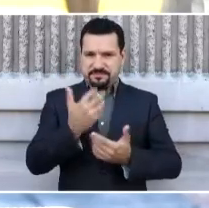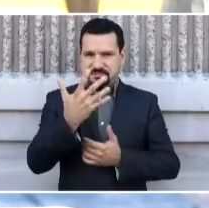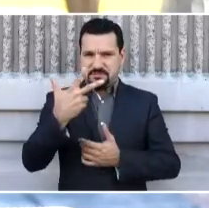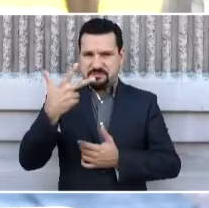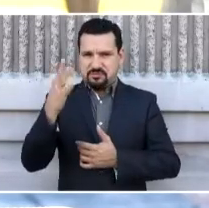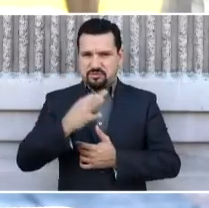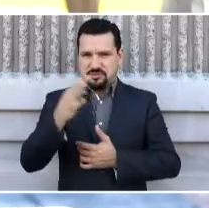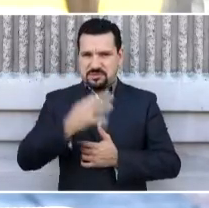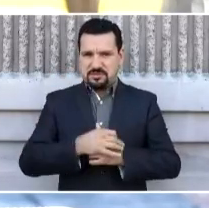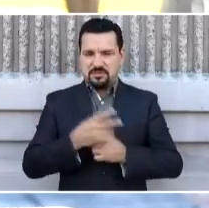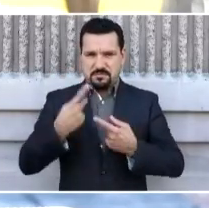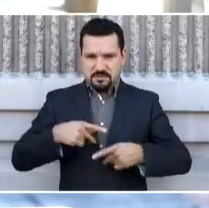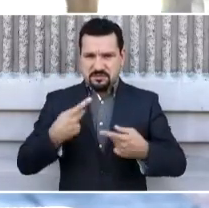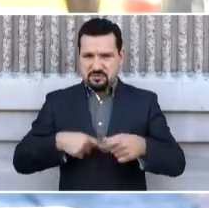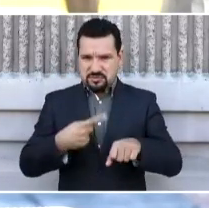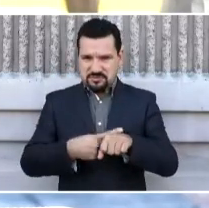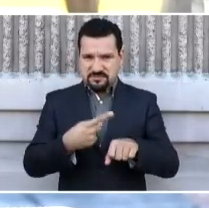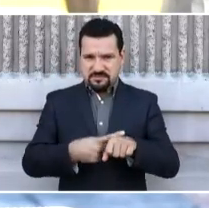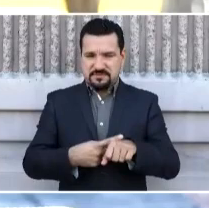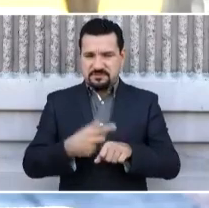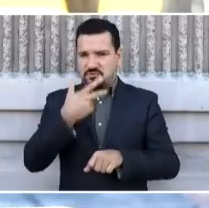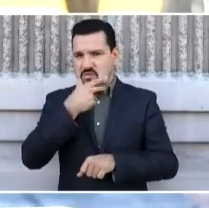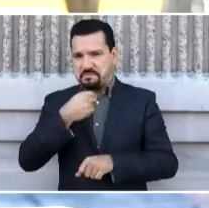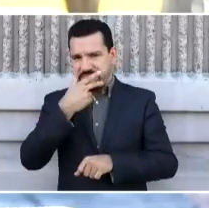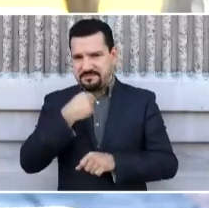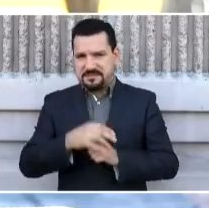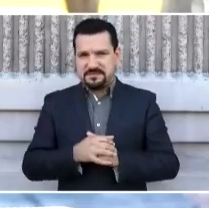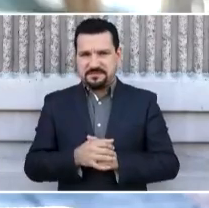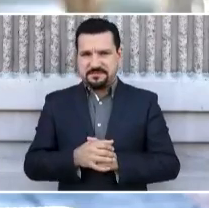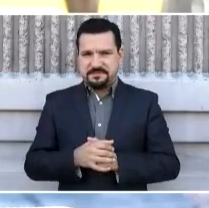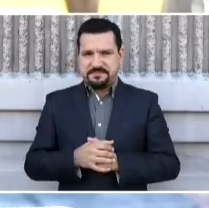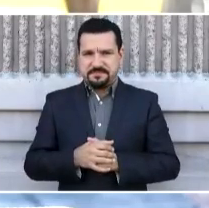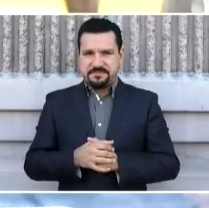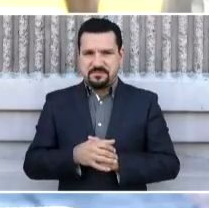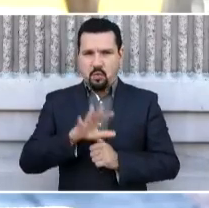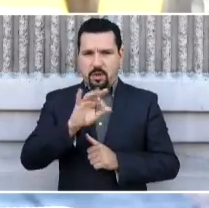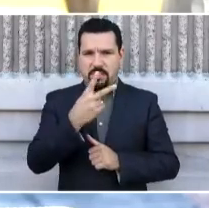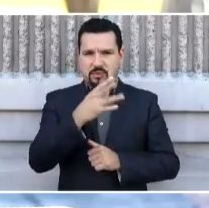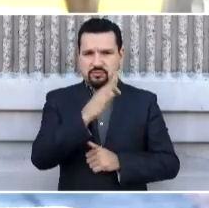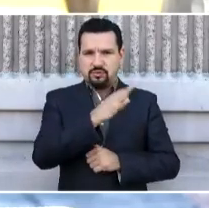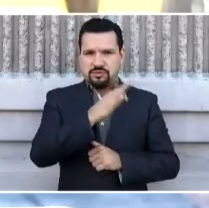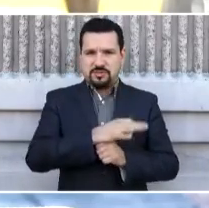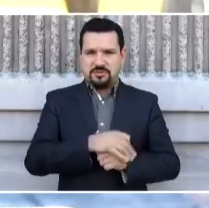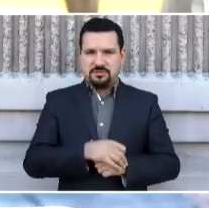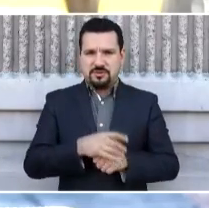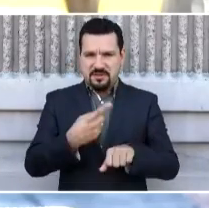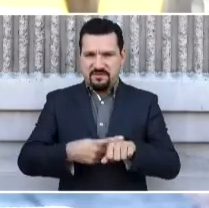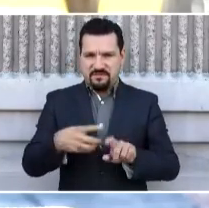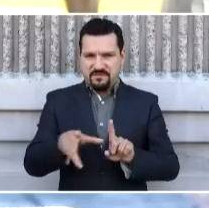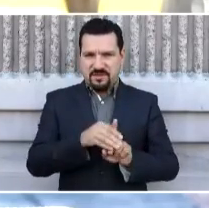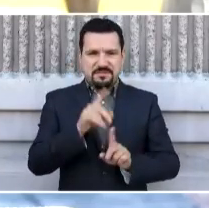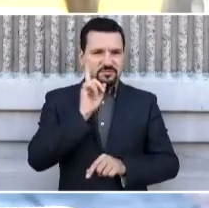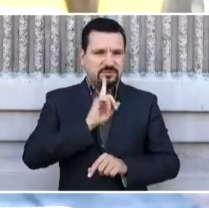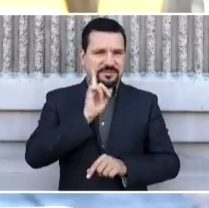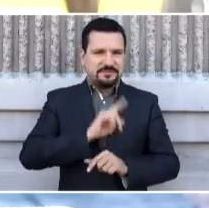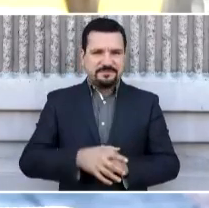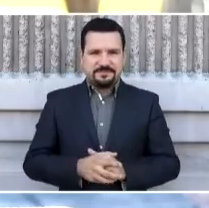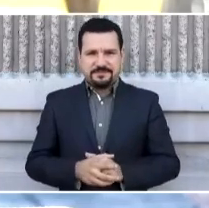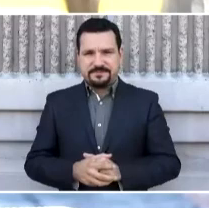58% de los casos son hombres o han sido varones y 42% en